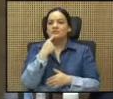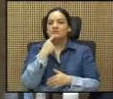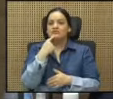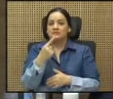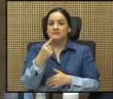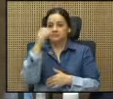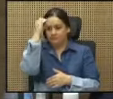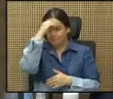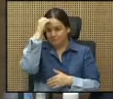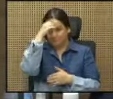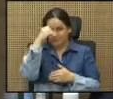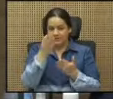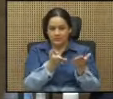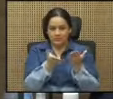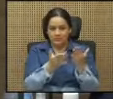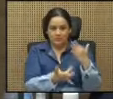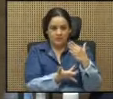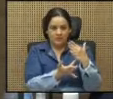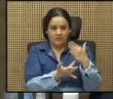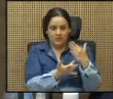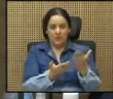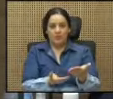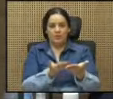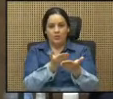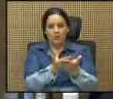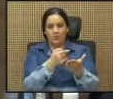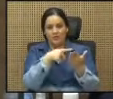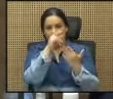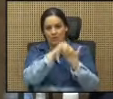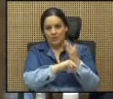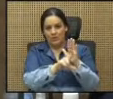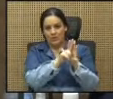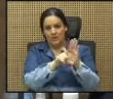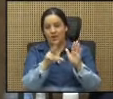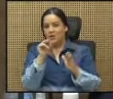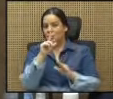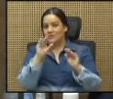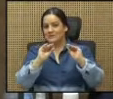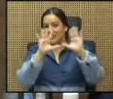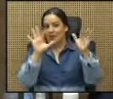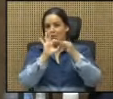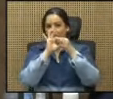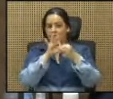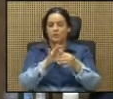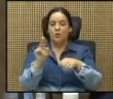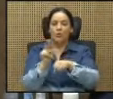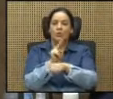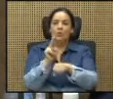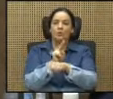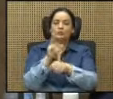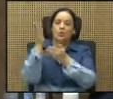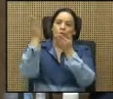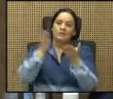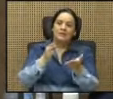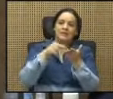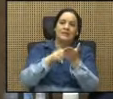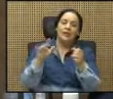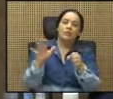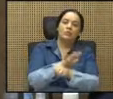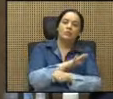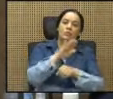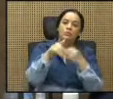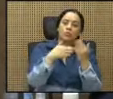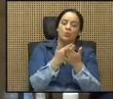la propuesta tampoco es clara en lo que respecta al uso o destino de la totalidad de los